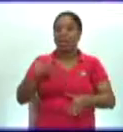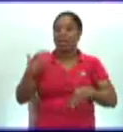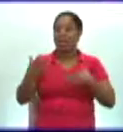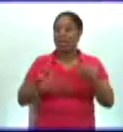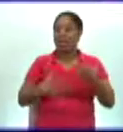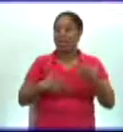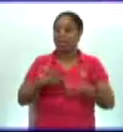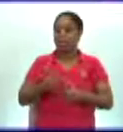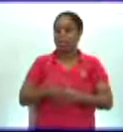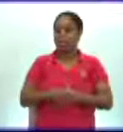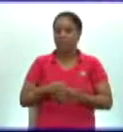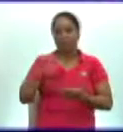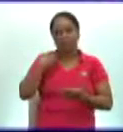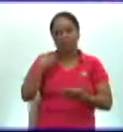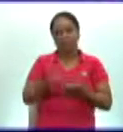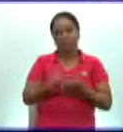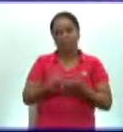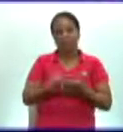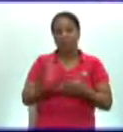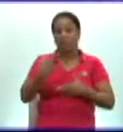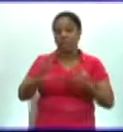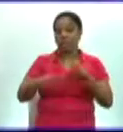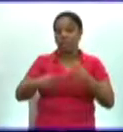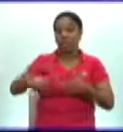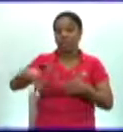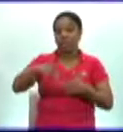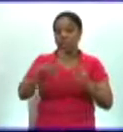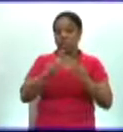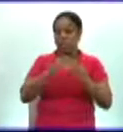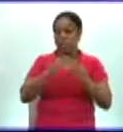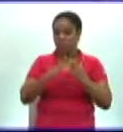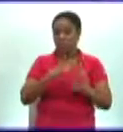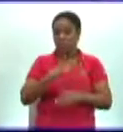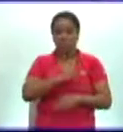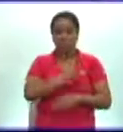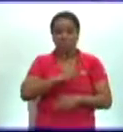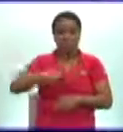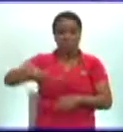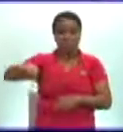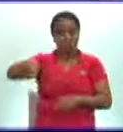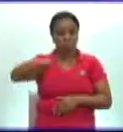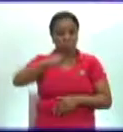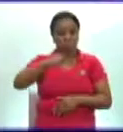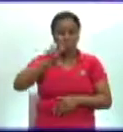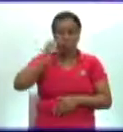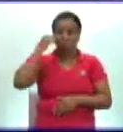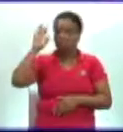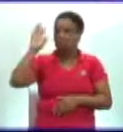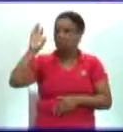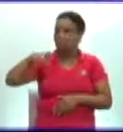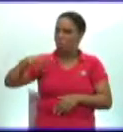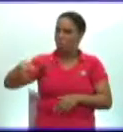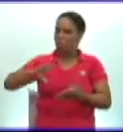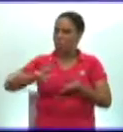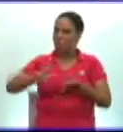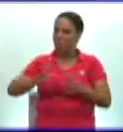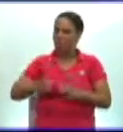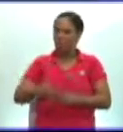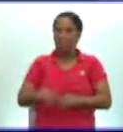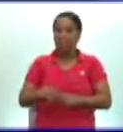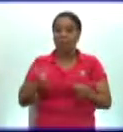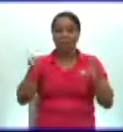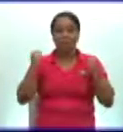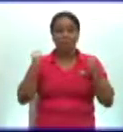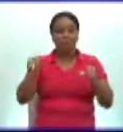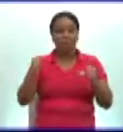una actividad experimental que van a hacer en su casa. Quiero que ustedes determinen qué cosa, bueno, la fuerza de gravedad